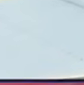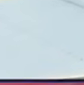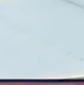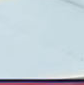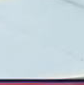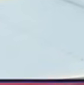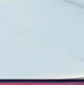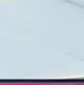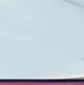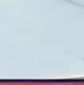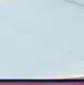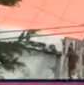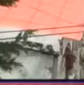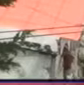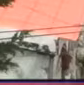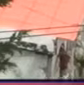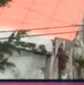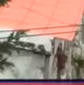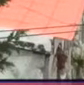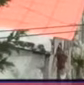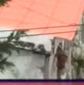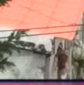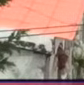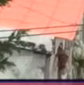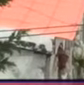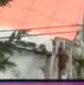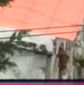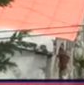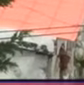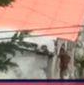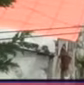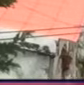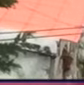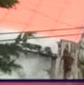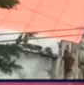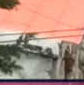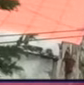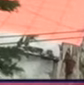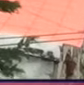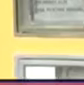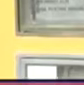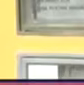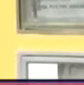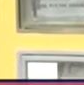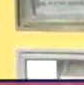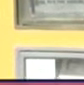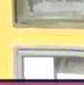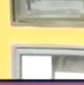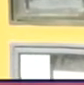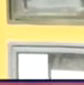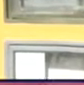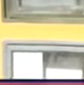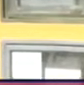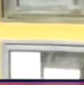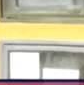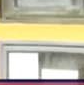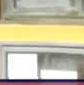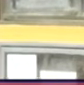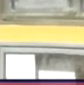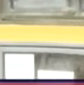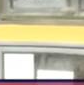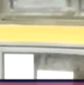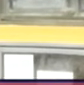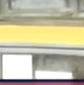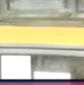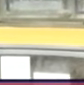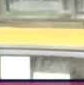celebración de una festividad, porque sí, es realmente una festividad, la celebración de todos los santos, Denise. Exactamente, que los